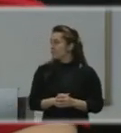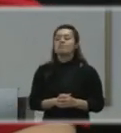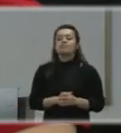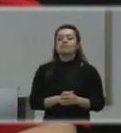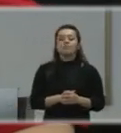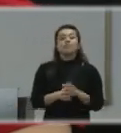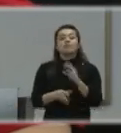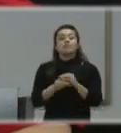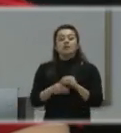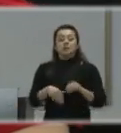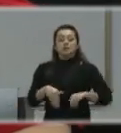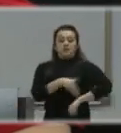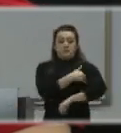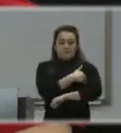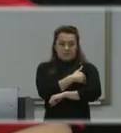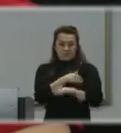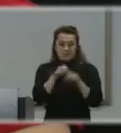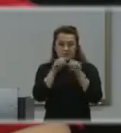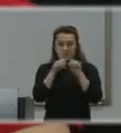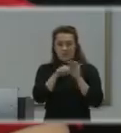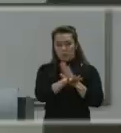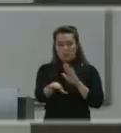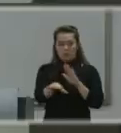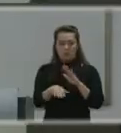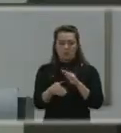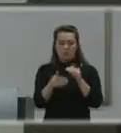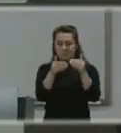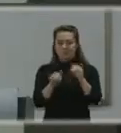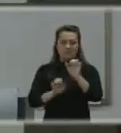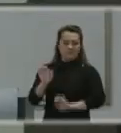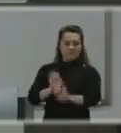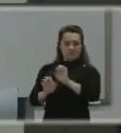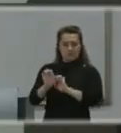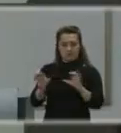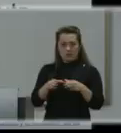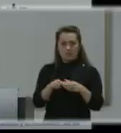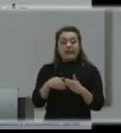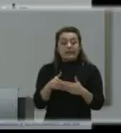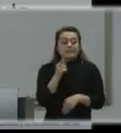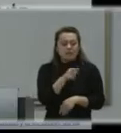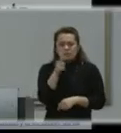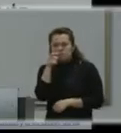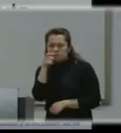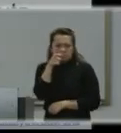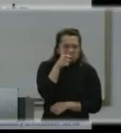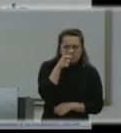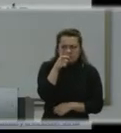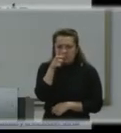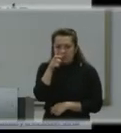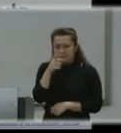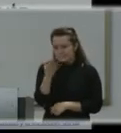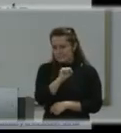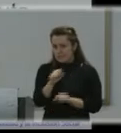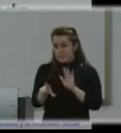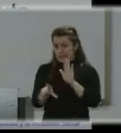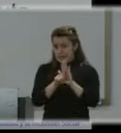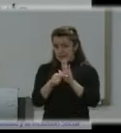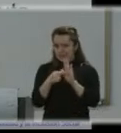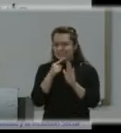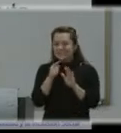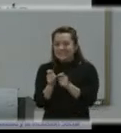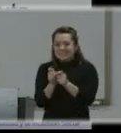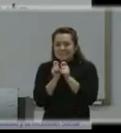También Ministerio Público y Defensoría, dice la ley que es el deber iniciarlo. La ley crea una interdicción chiquita